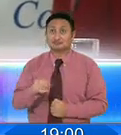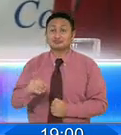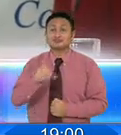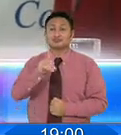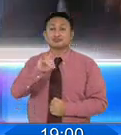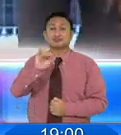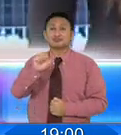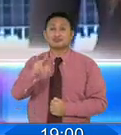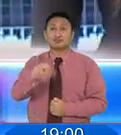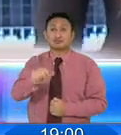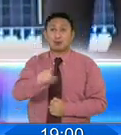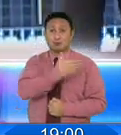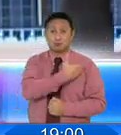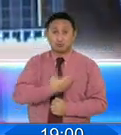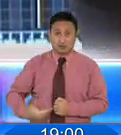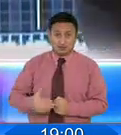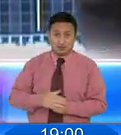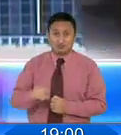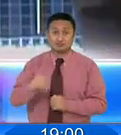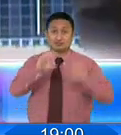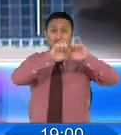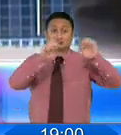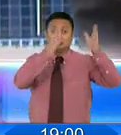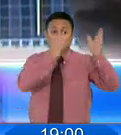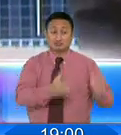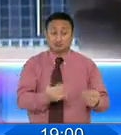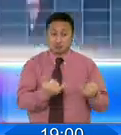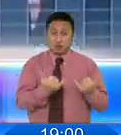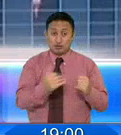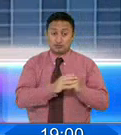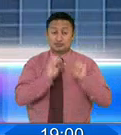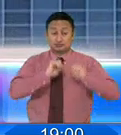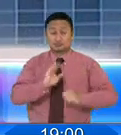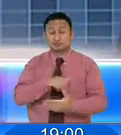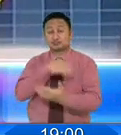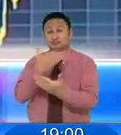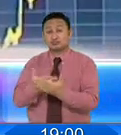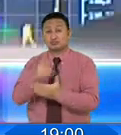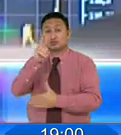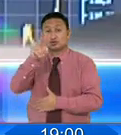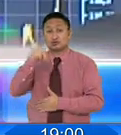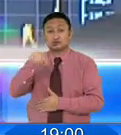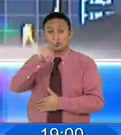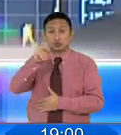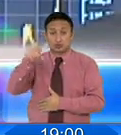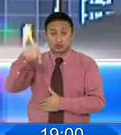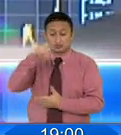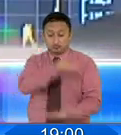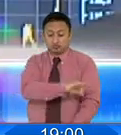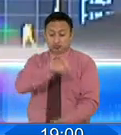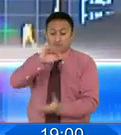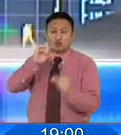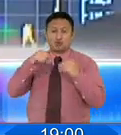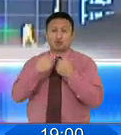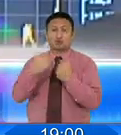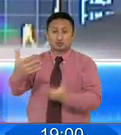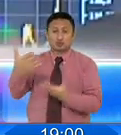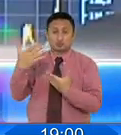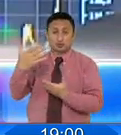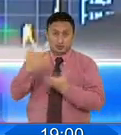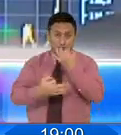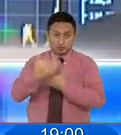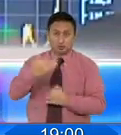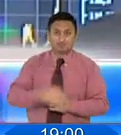organismo, señaló que el empresario, quien ahora busca ir a los comicios del 2021 representando al movimiento Justicia Social,